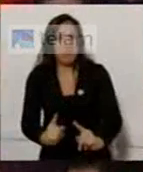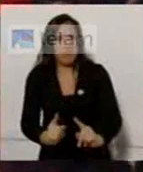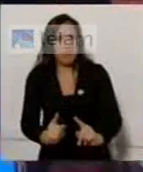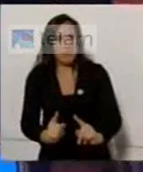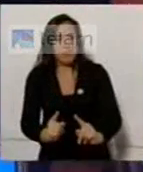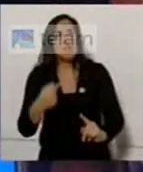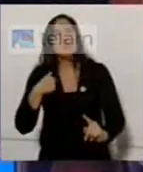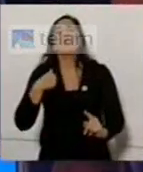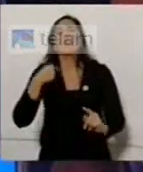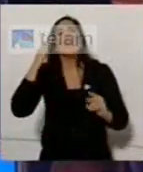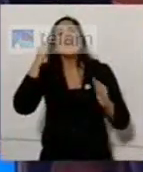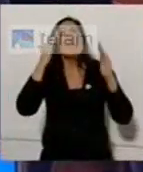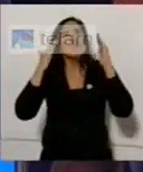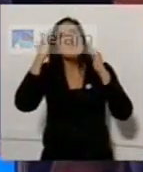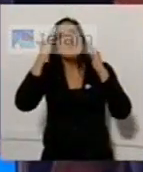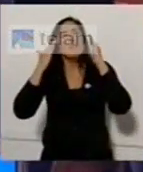Sueño también